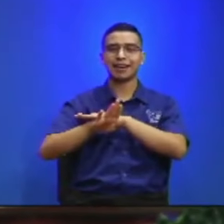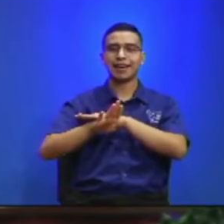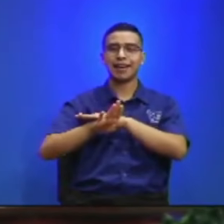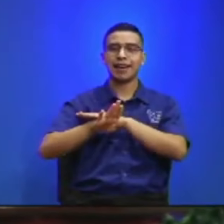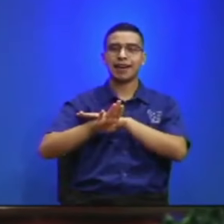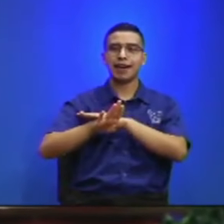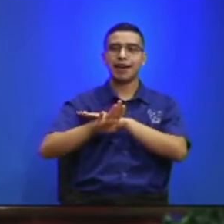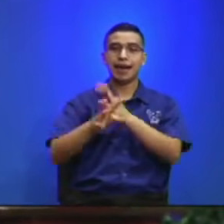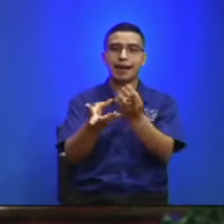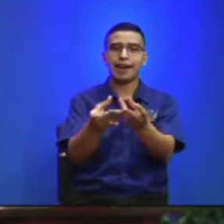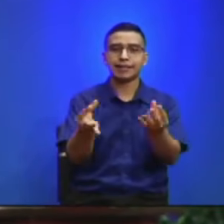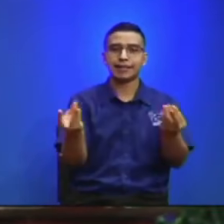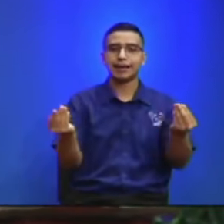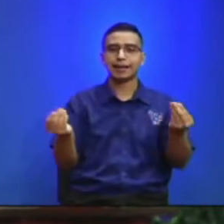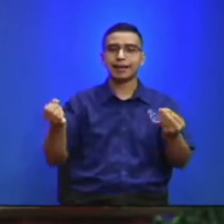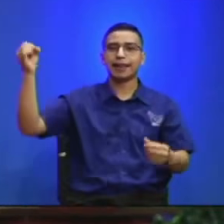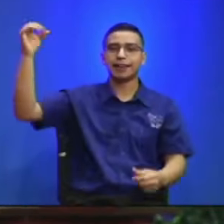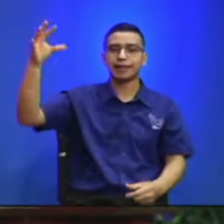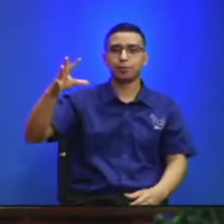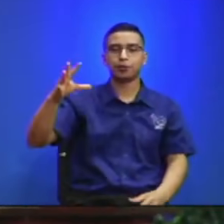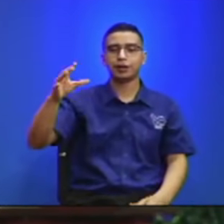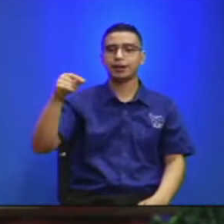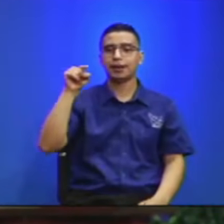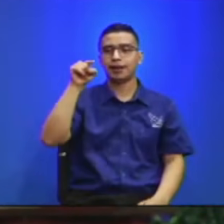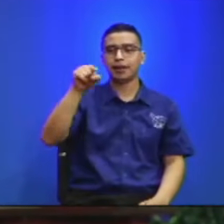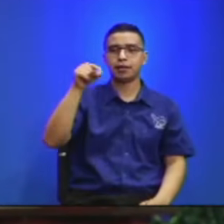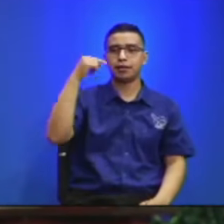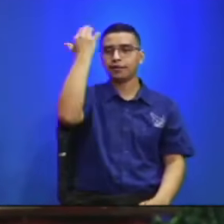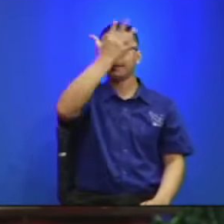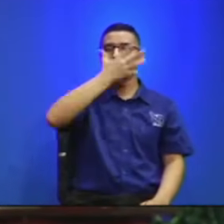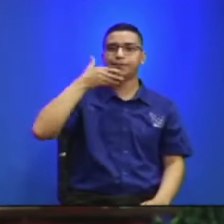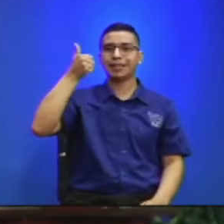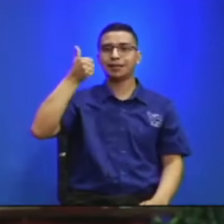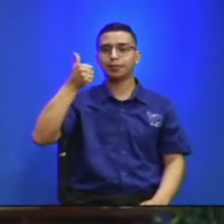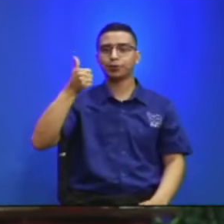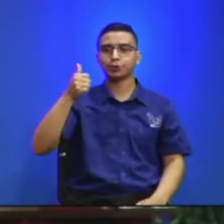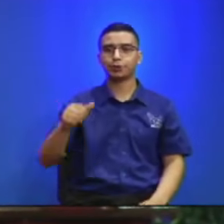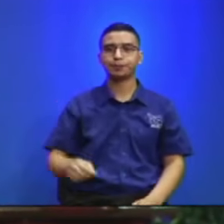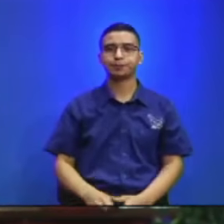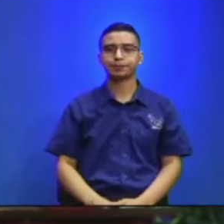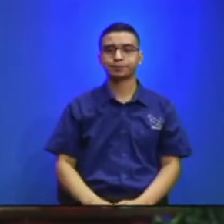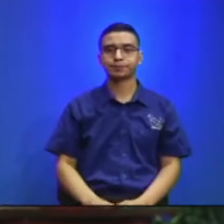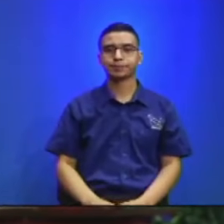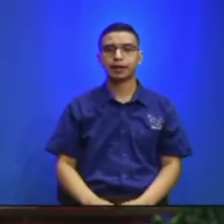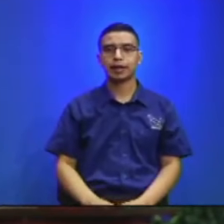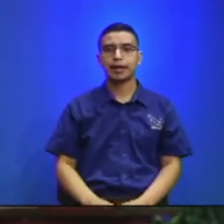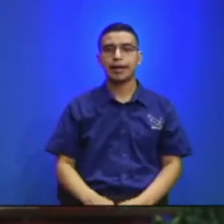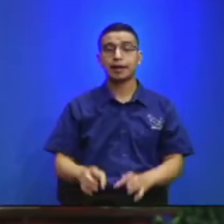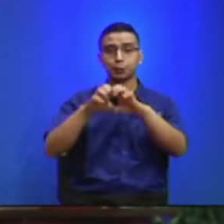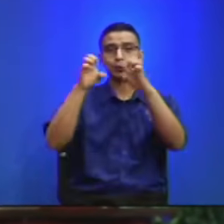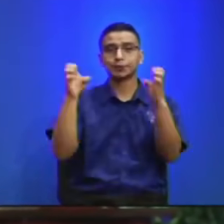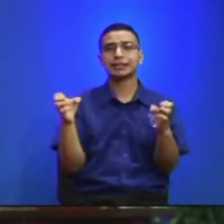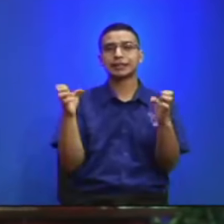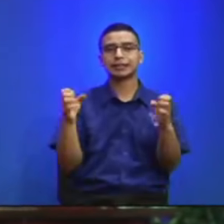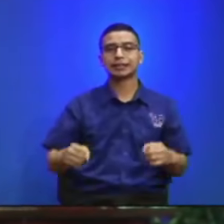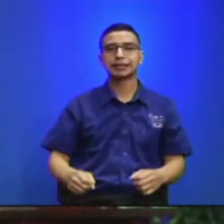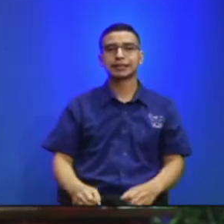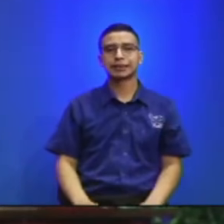la tierra en abundancia y es de linda entonces que trae